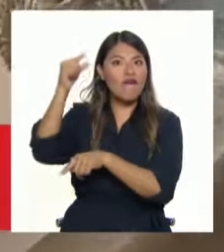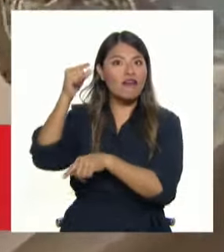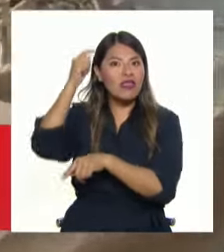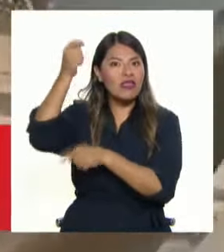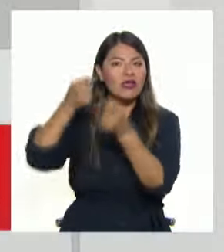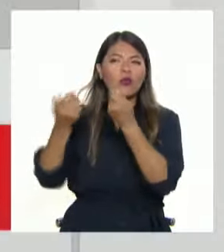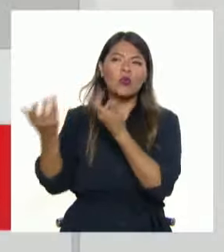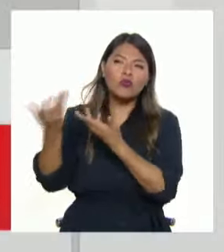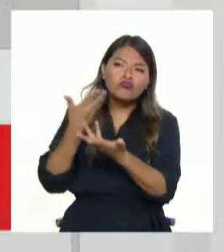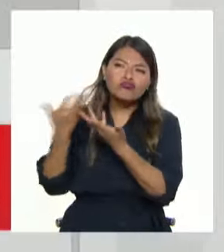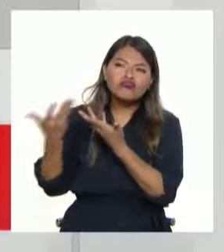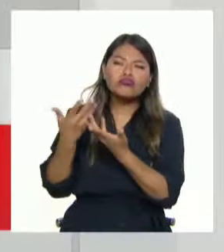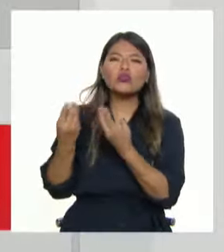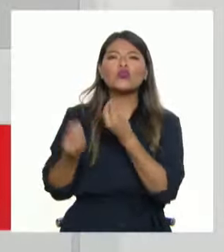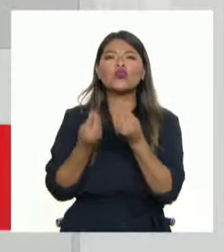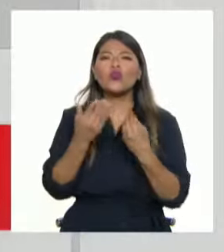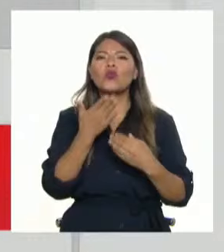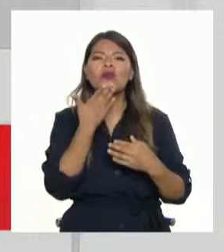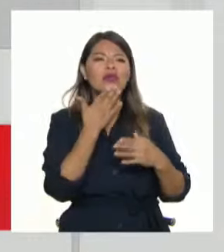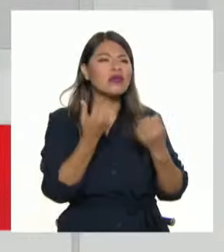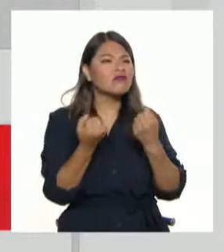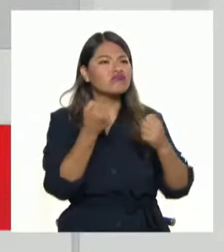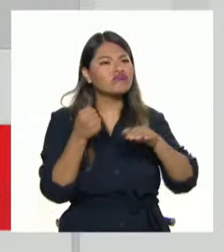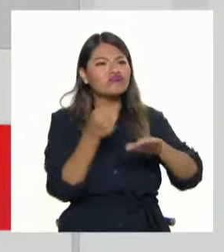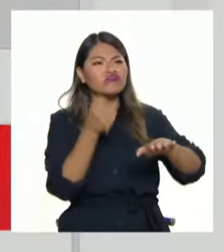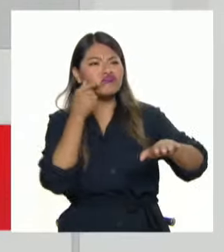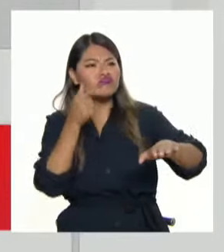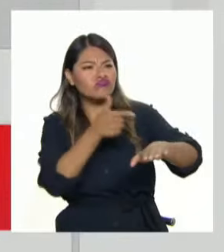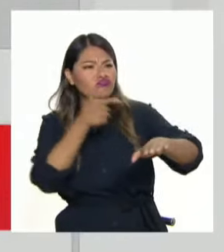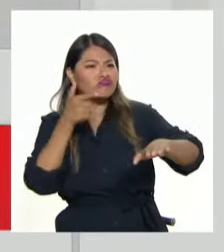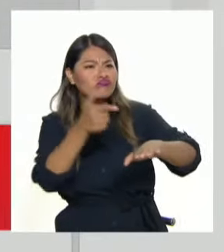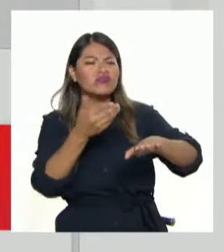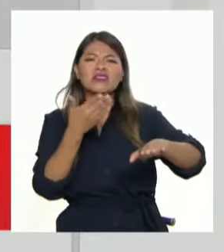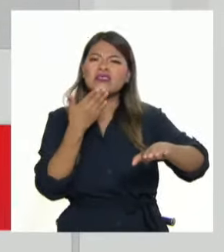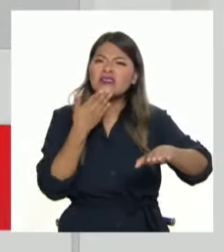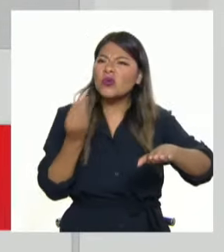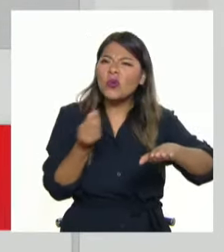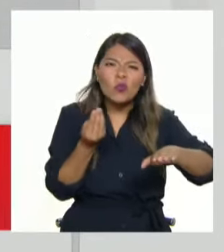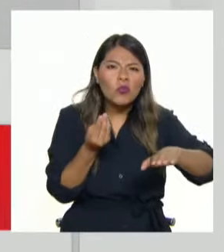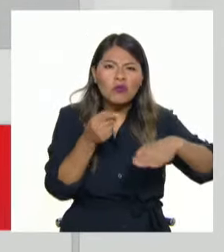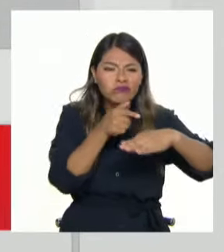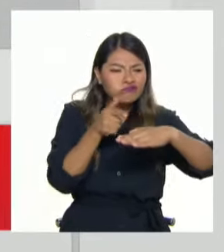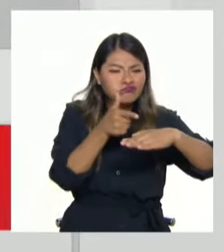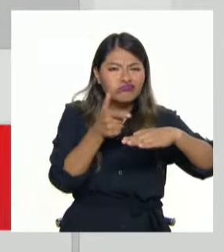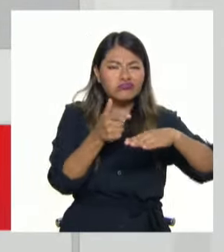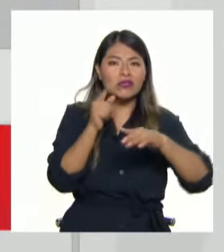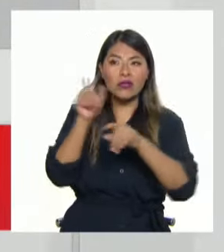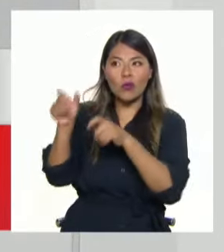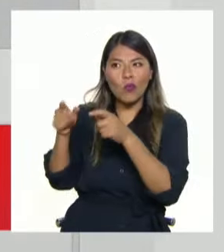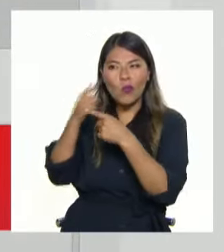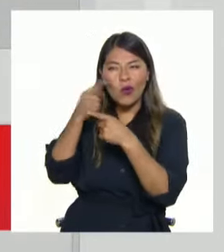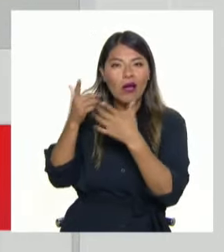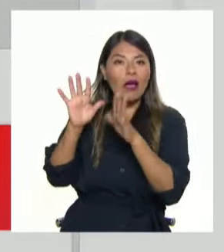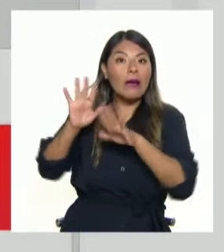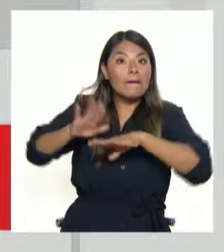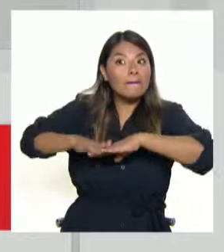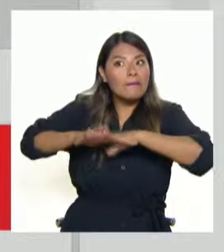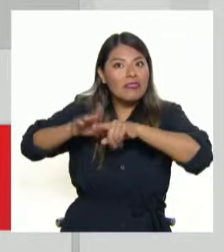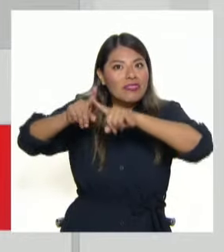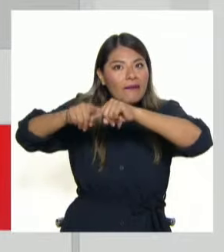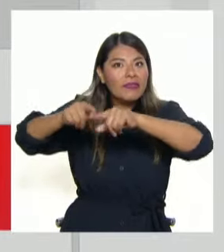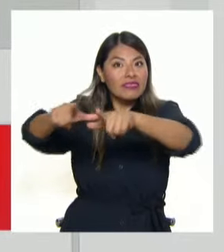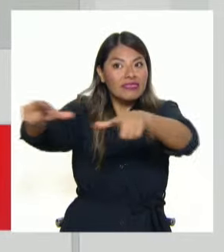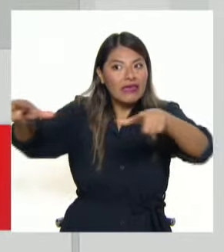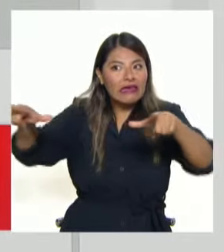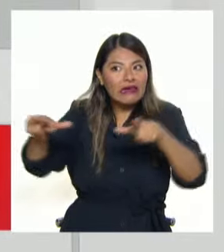había pasado, cuál sería el móvil del hecho. Se indica que también en presunción por un tema de terrenos, porque el